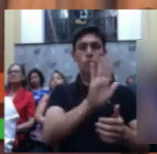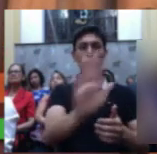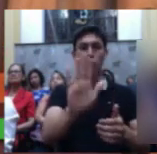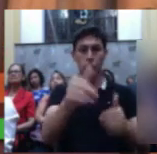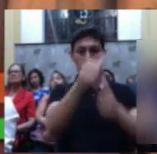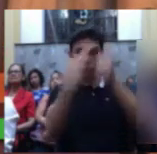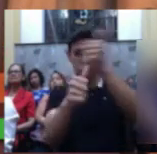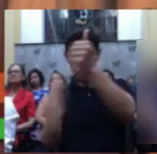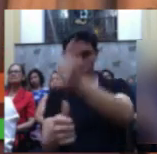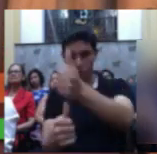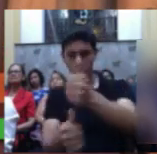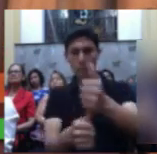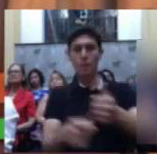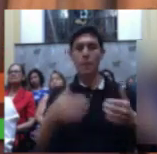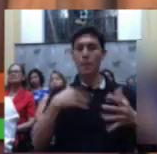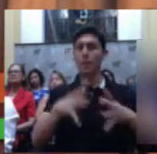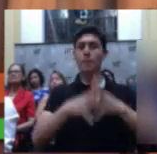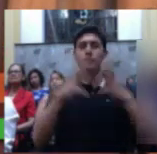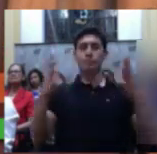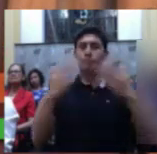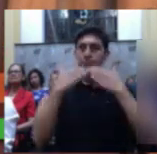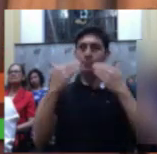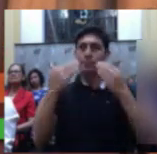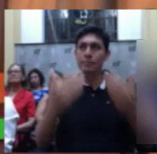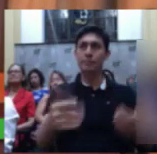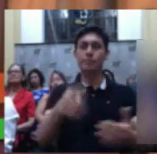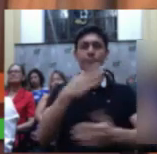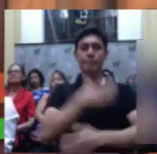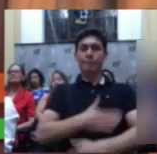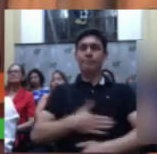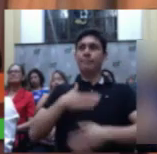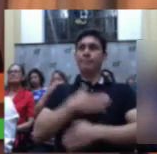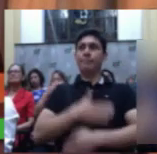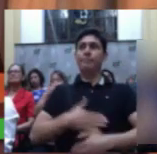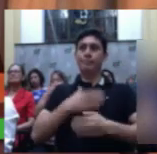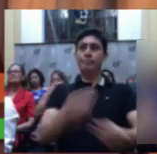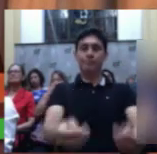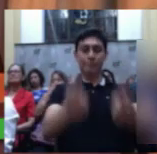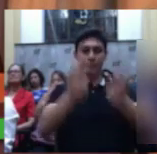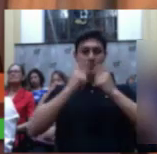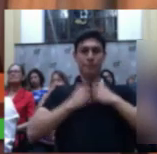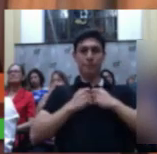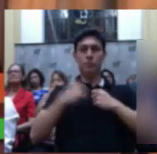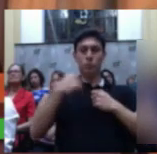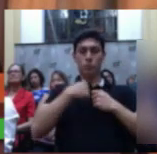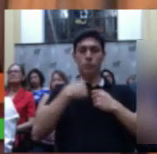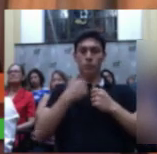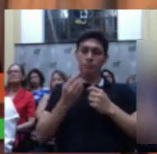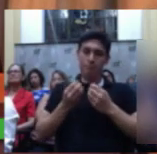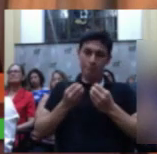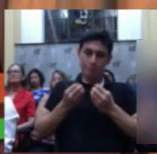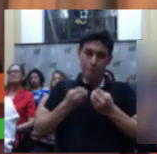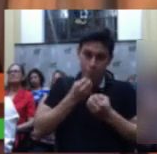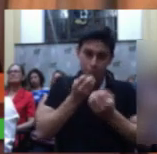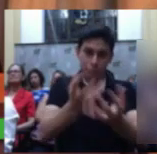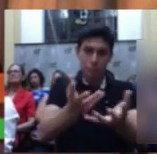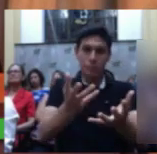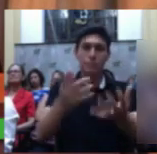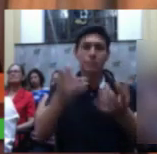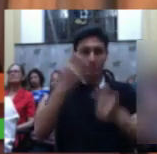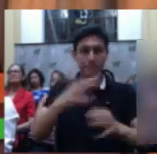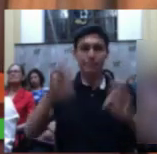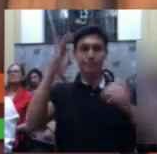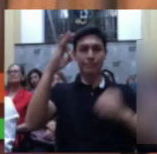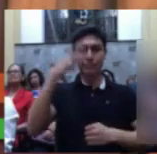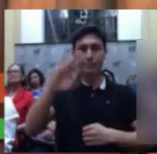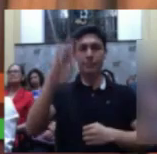distinción que tan generosamente me han conferido y les expreso mi convicción de que siempre trataré